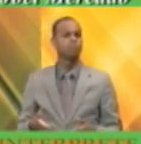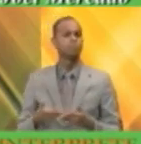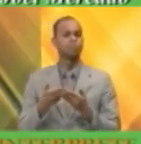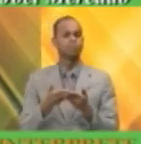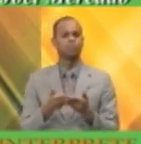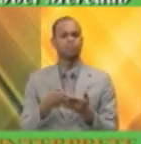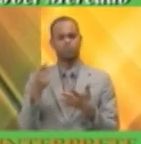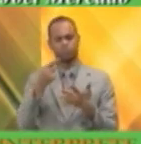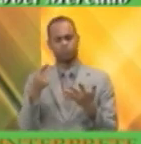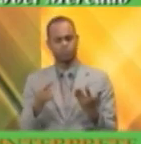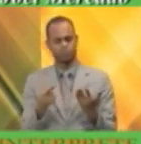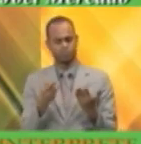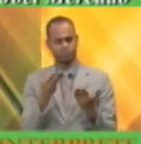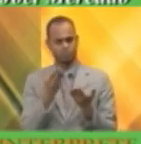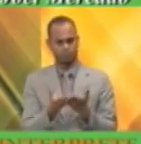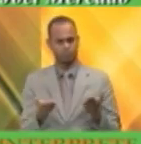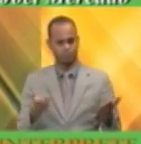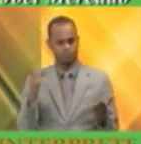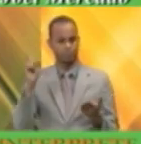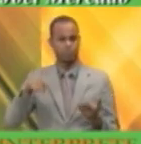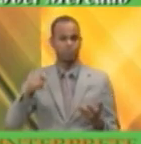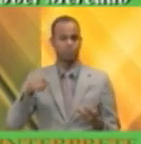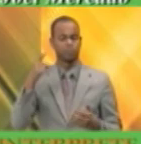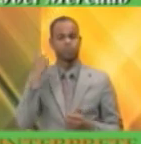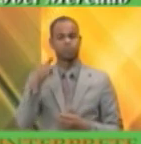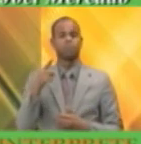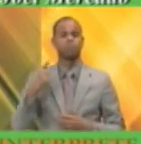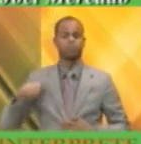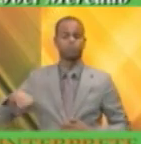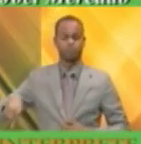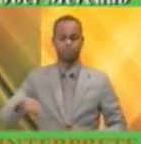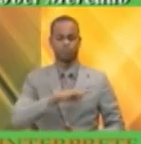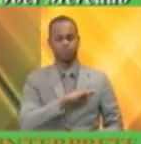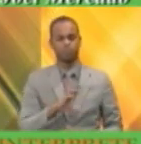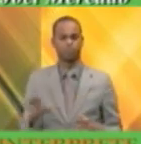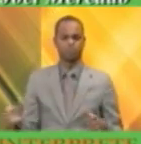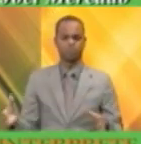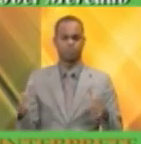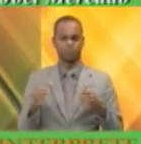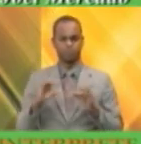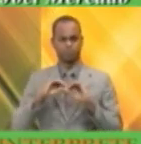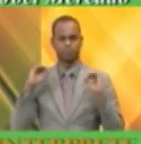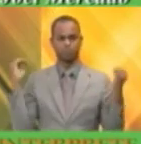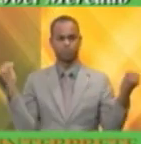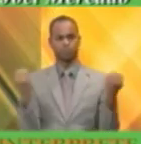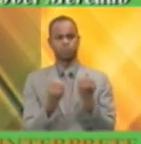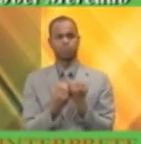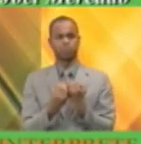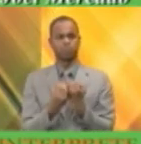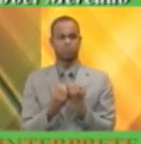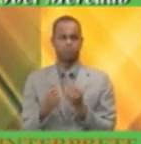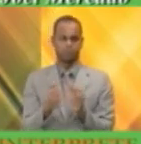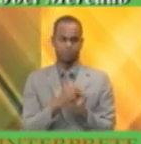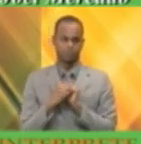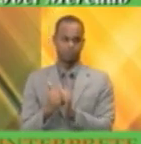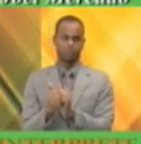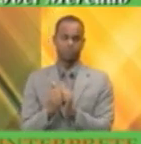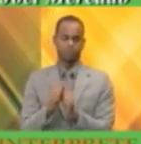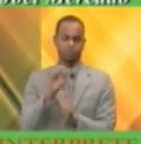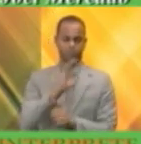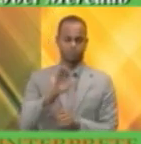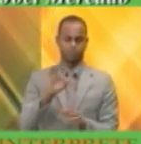los recursos necesarios para que nuestra organización, en conjunto con